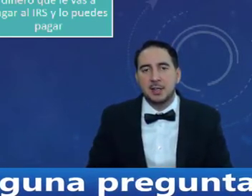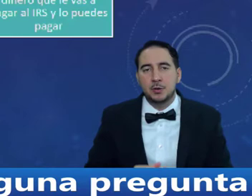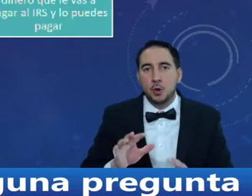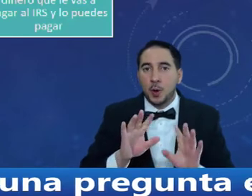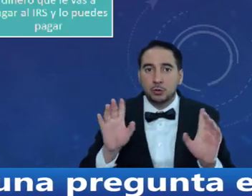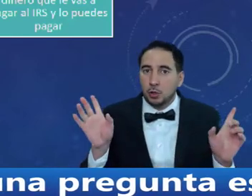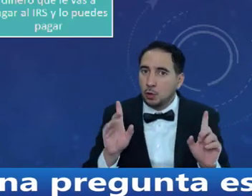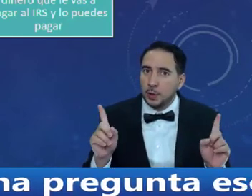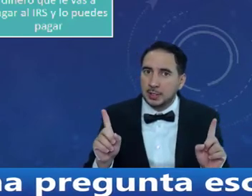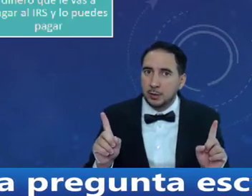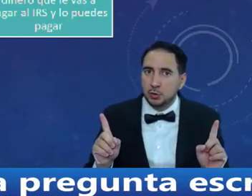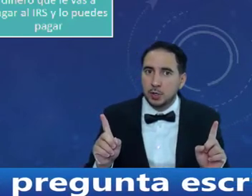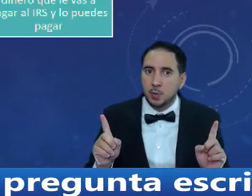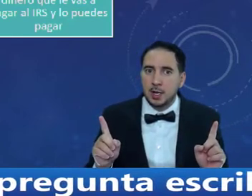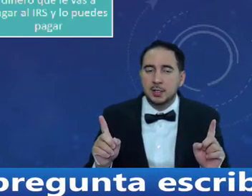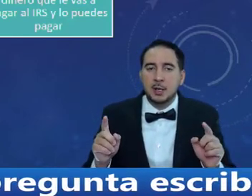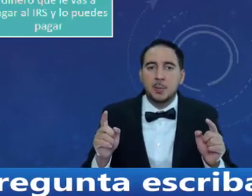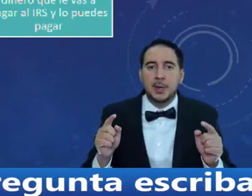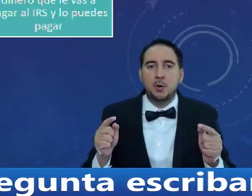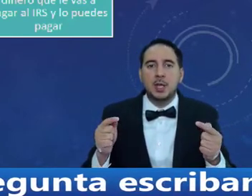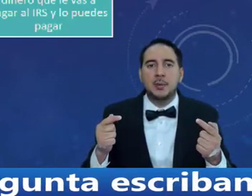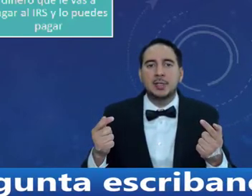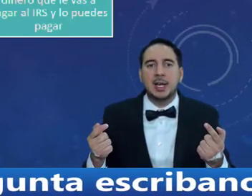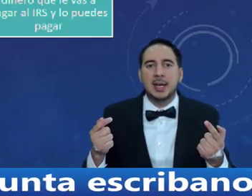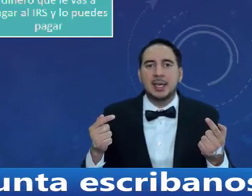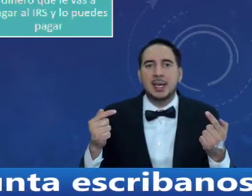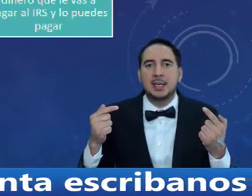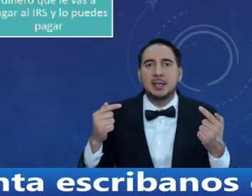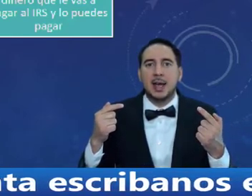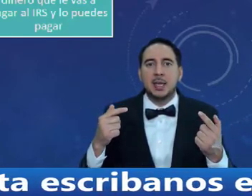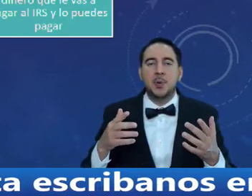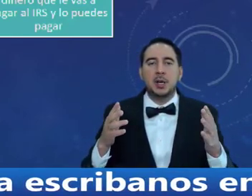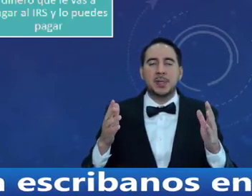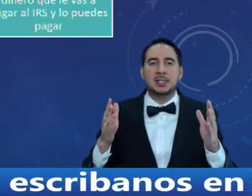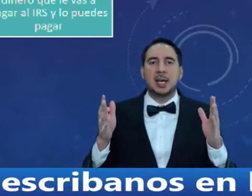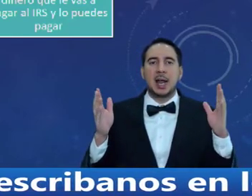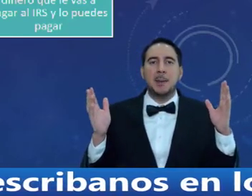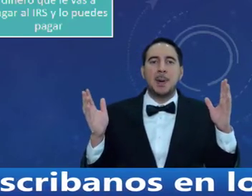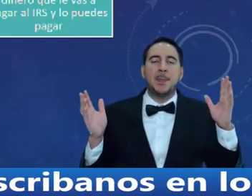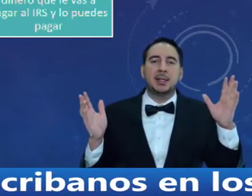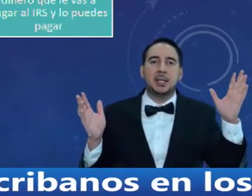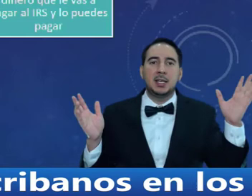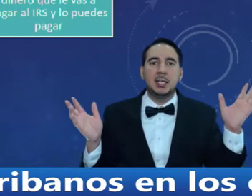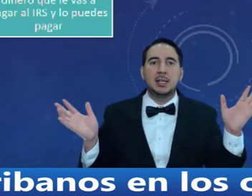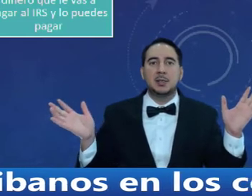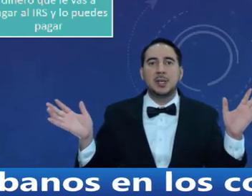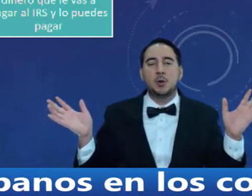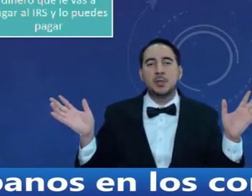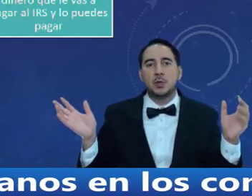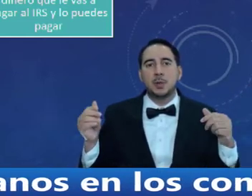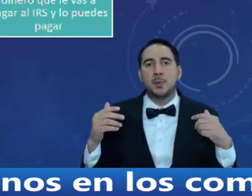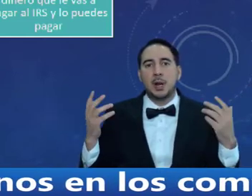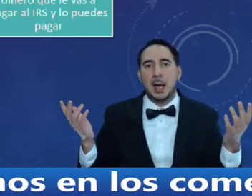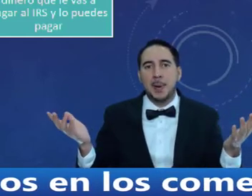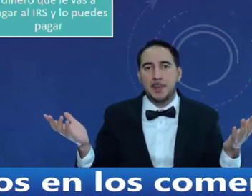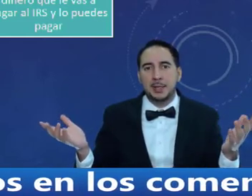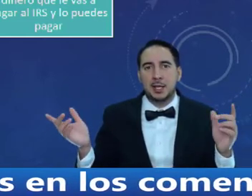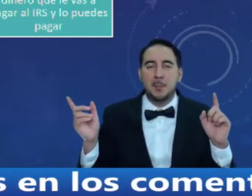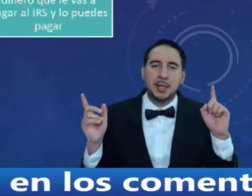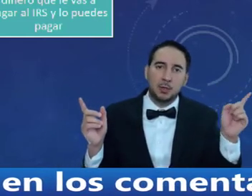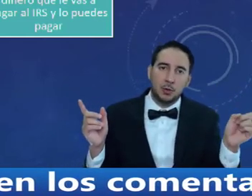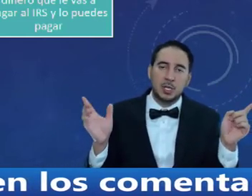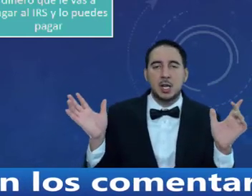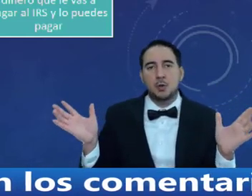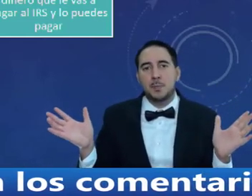Nevada, no en todos los estados son iguales, pero una de las ventajas es que aquí puedes representar ambas partes y recibir comisiones por ambas